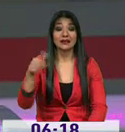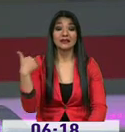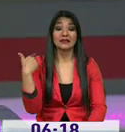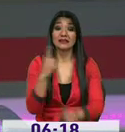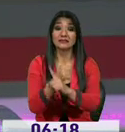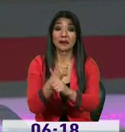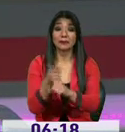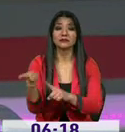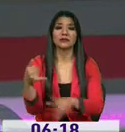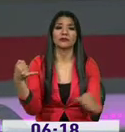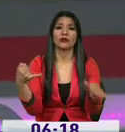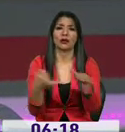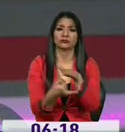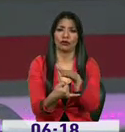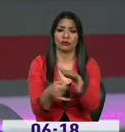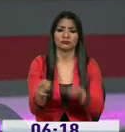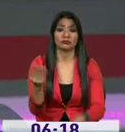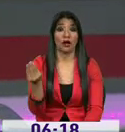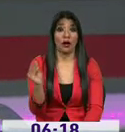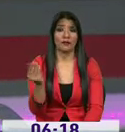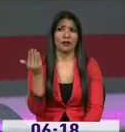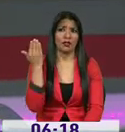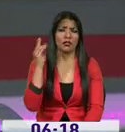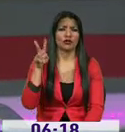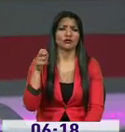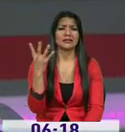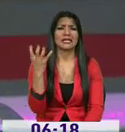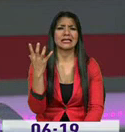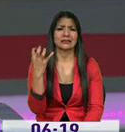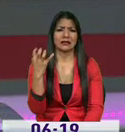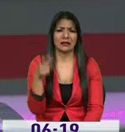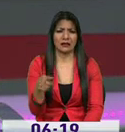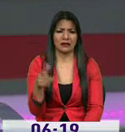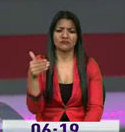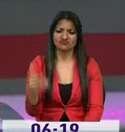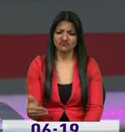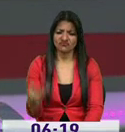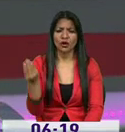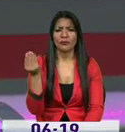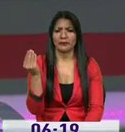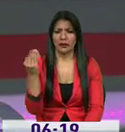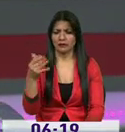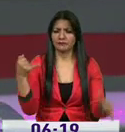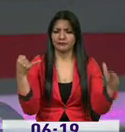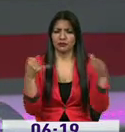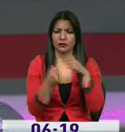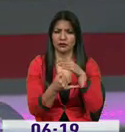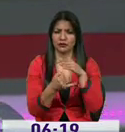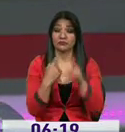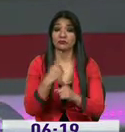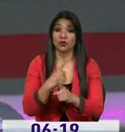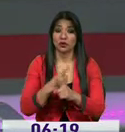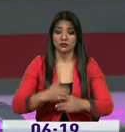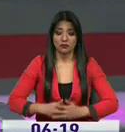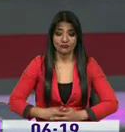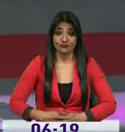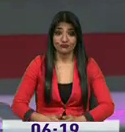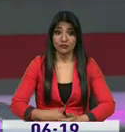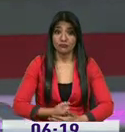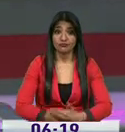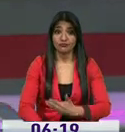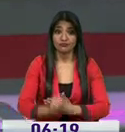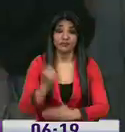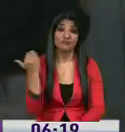discapacidad. La joven habría sido abusada en el 2015 cuando era menor de edad y producto de este hecho procreó un hijo.